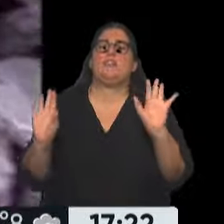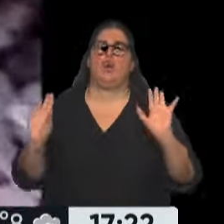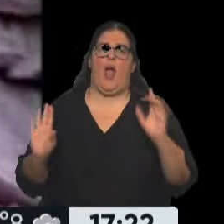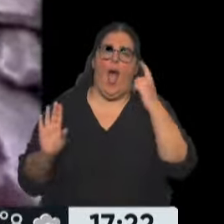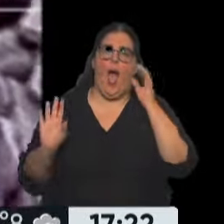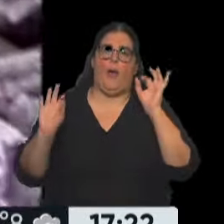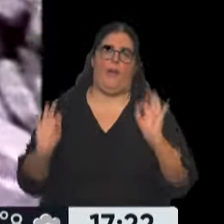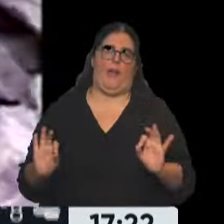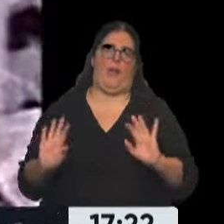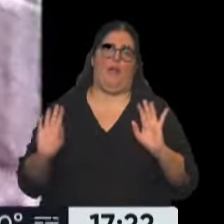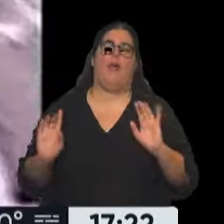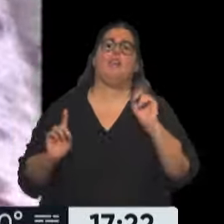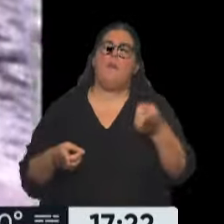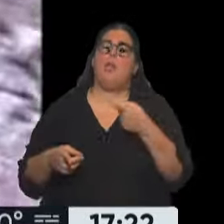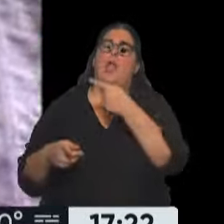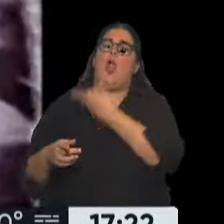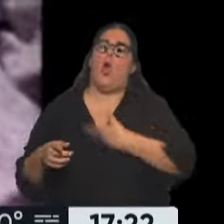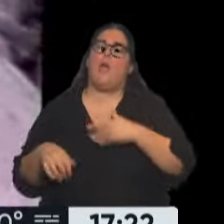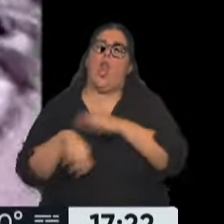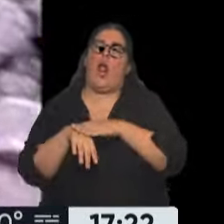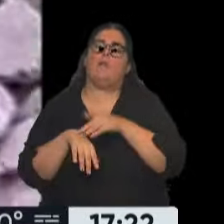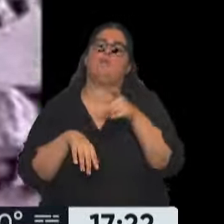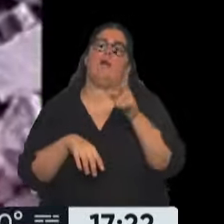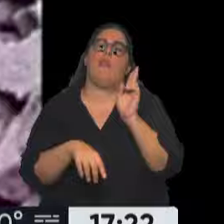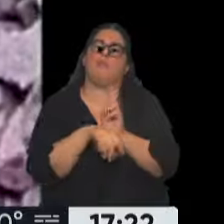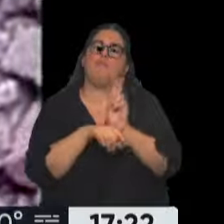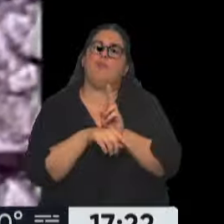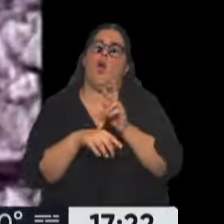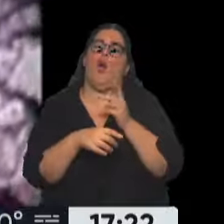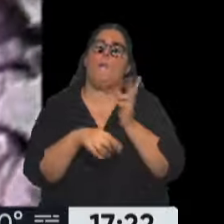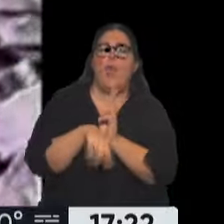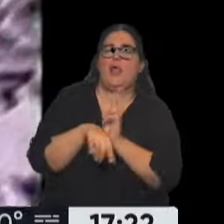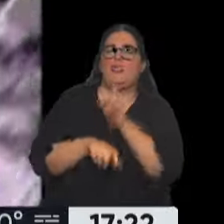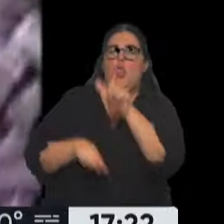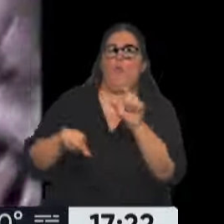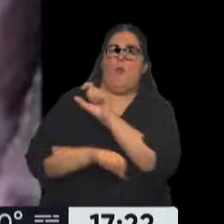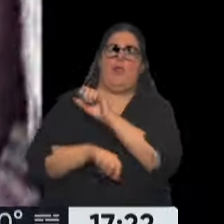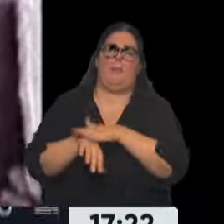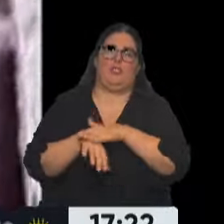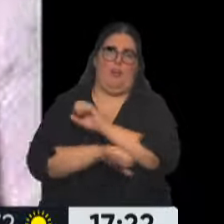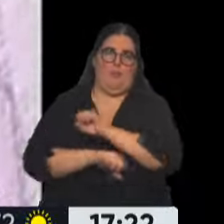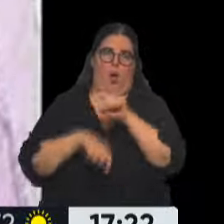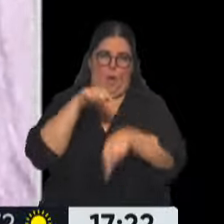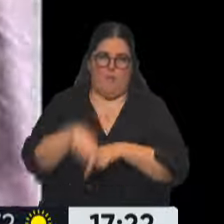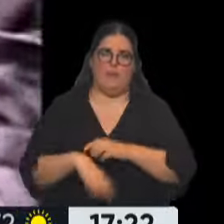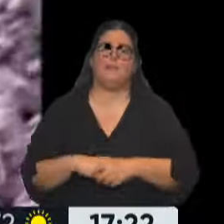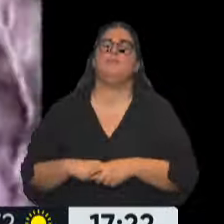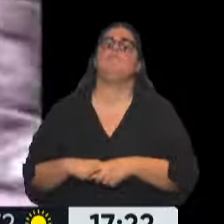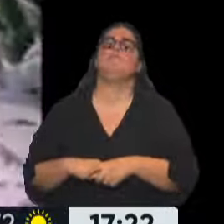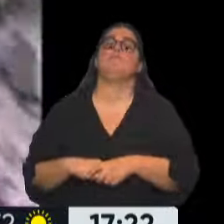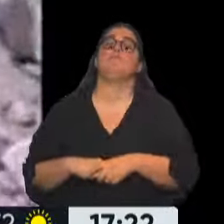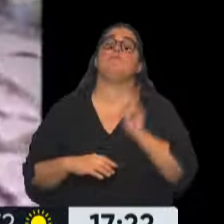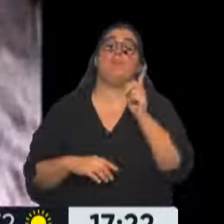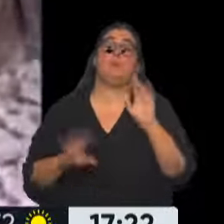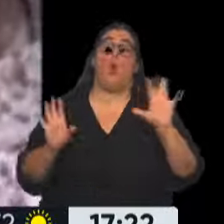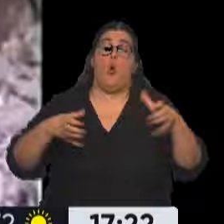atentado y también su encubrimiento. En su fallo, el tribunal se pronunció en el caso abierto a partir de la denuncia que fue realizada por